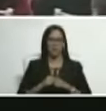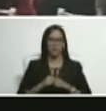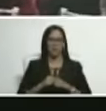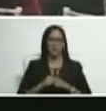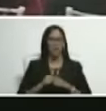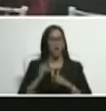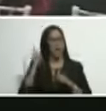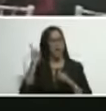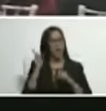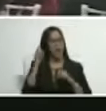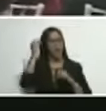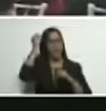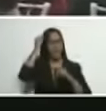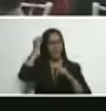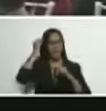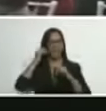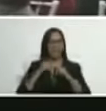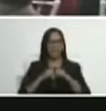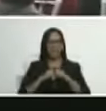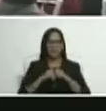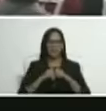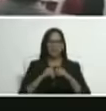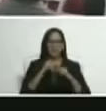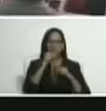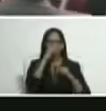Ellos creyeron